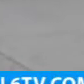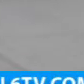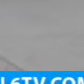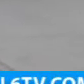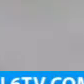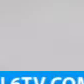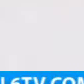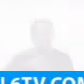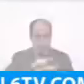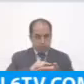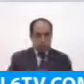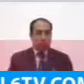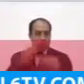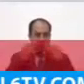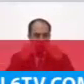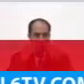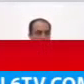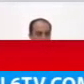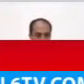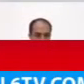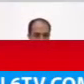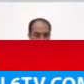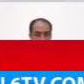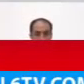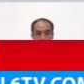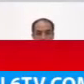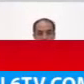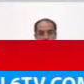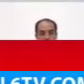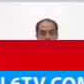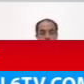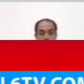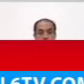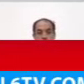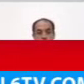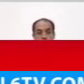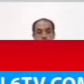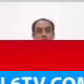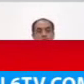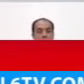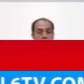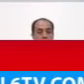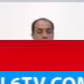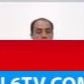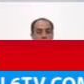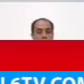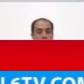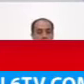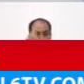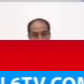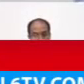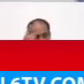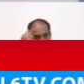Edomex son 18. Ha habido un incremento muy importante de la capacidad hospitalaria. Tendríamos que revisar con el doctor